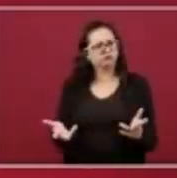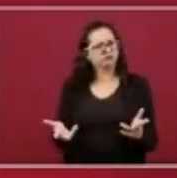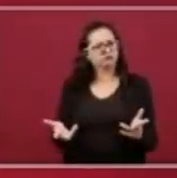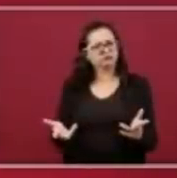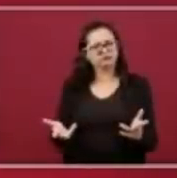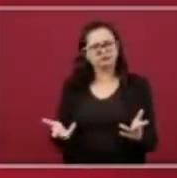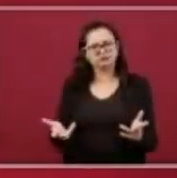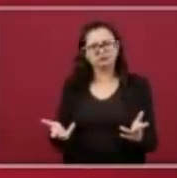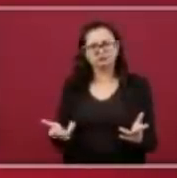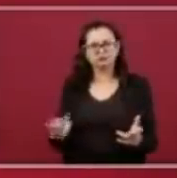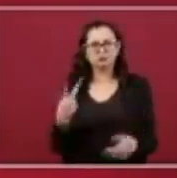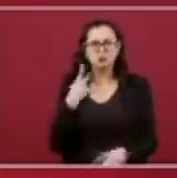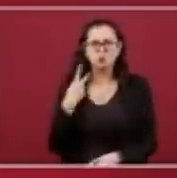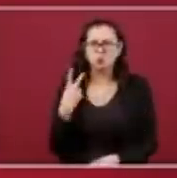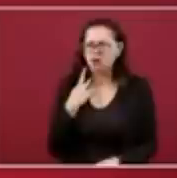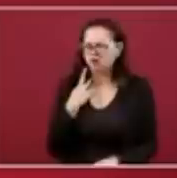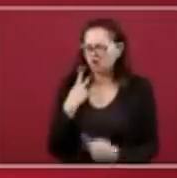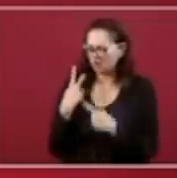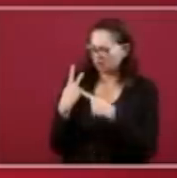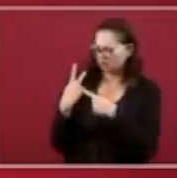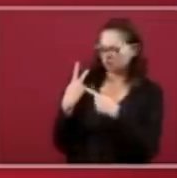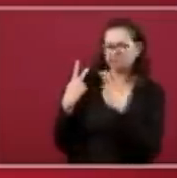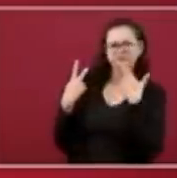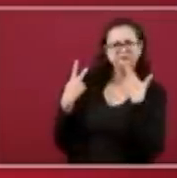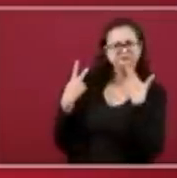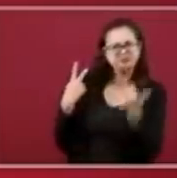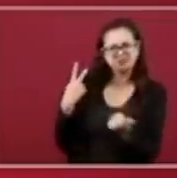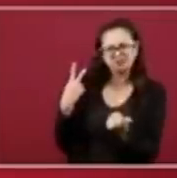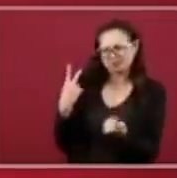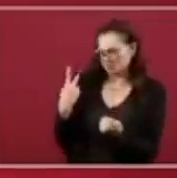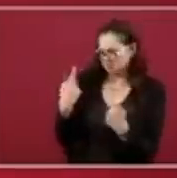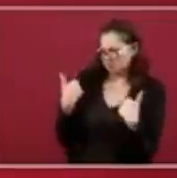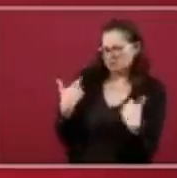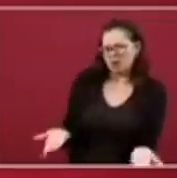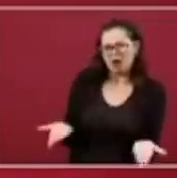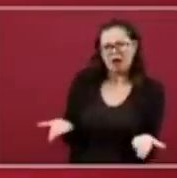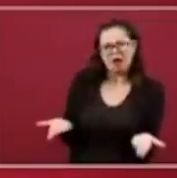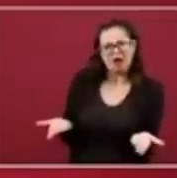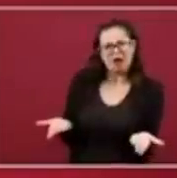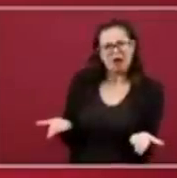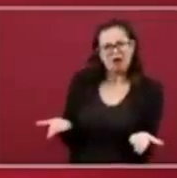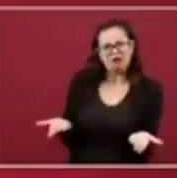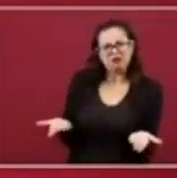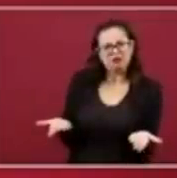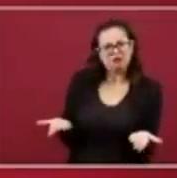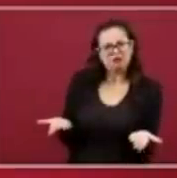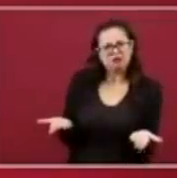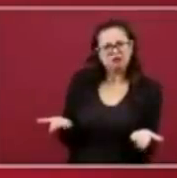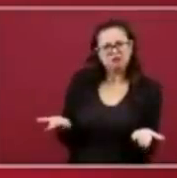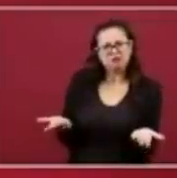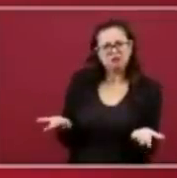no va a haber política. ¿Para qué se